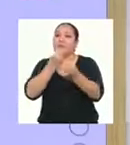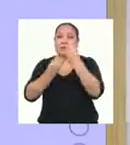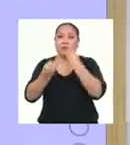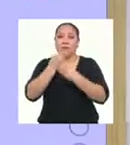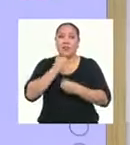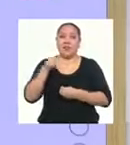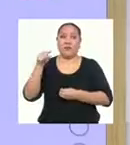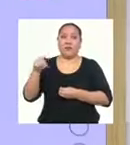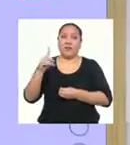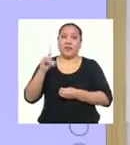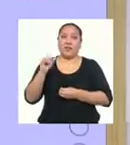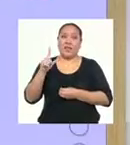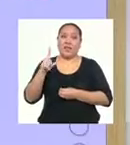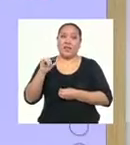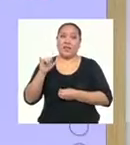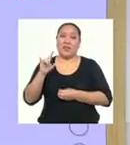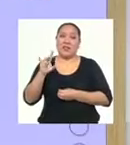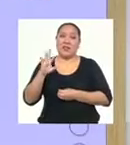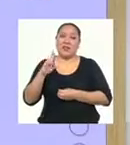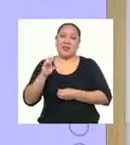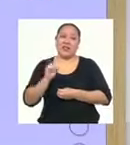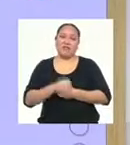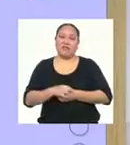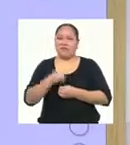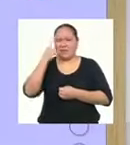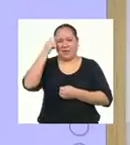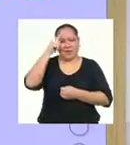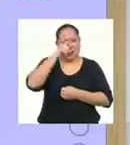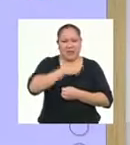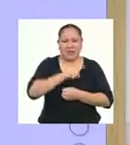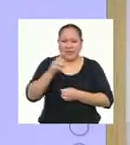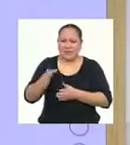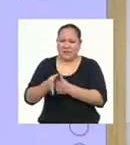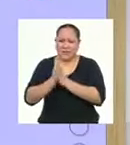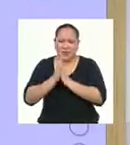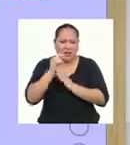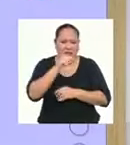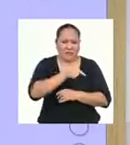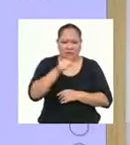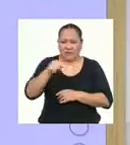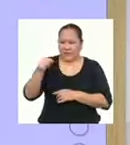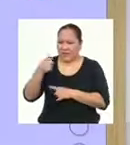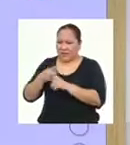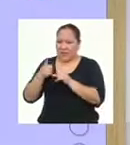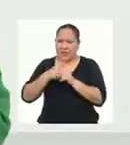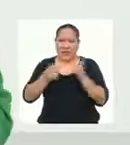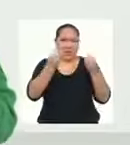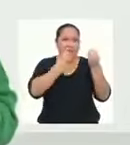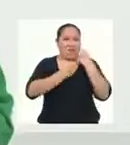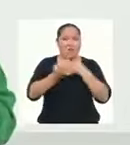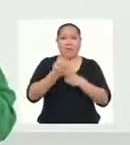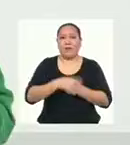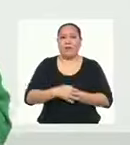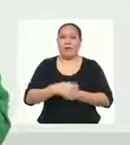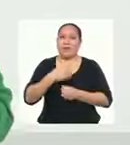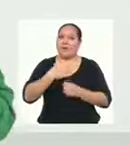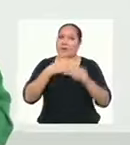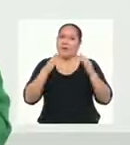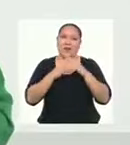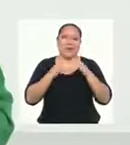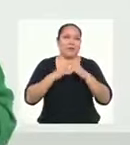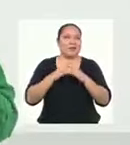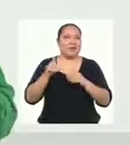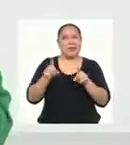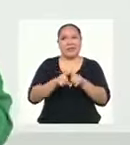delivery, pero me cuesta decidir cuando hay muchas opciones, sobre todo a la hora de pedir comida. En mi casa también